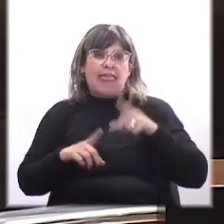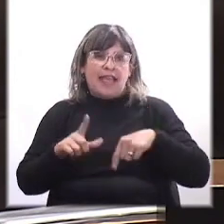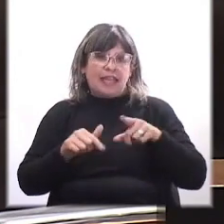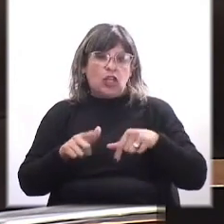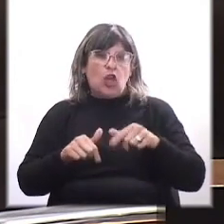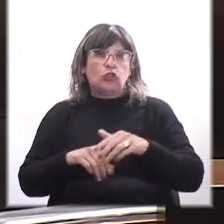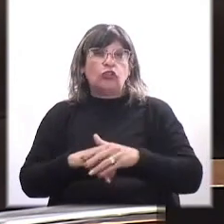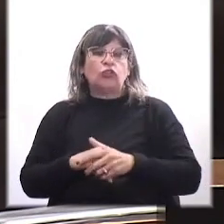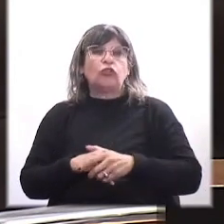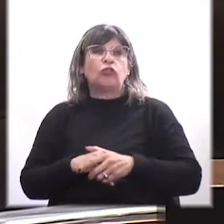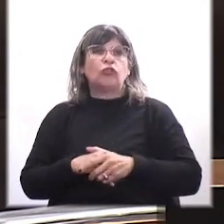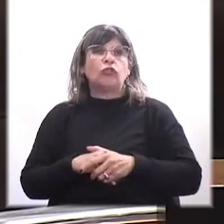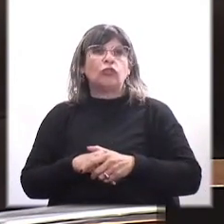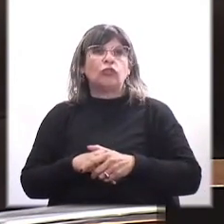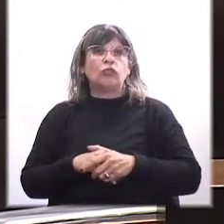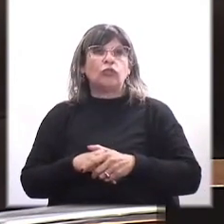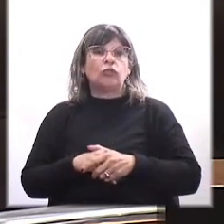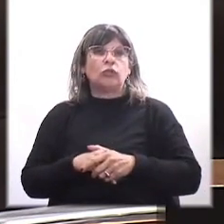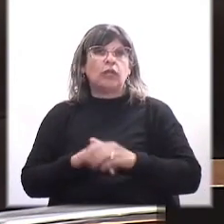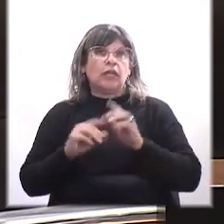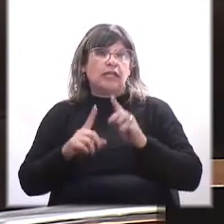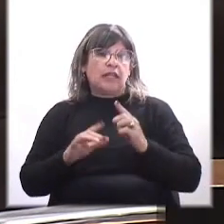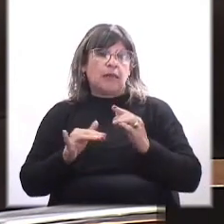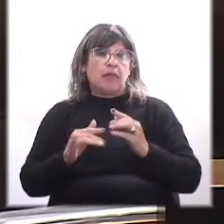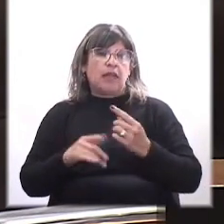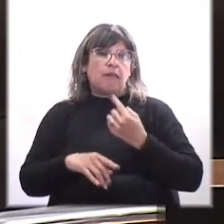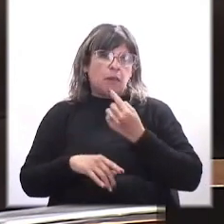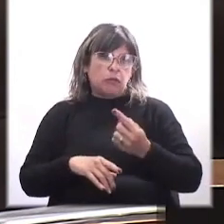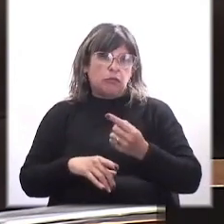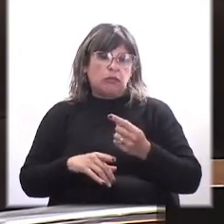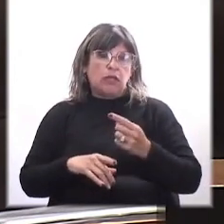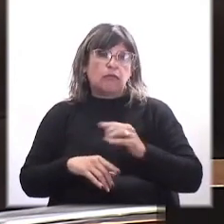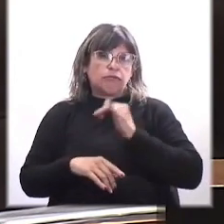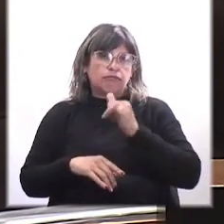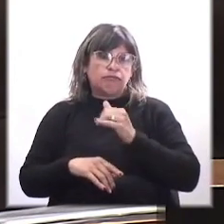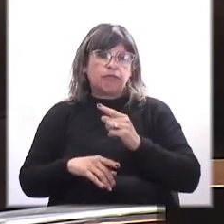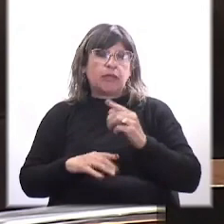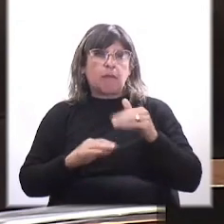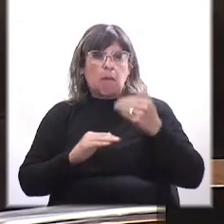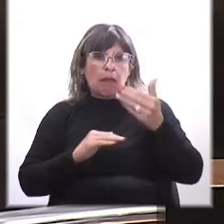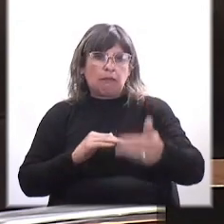gestión a la cual también haremos mención más adelante.